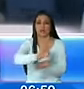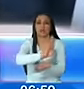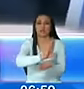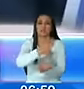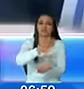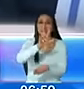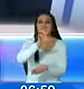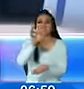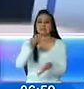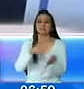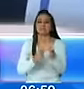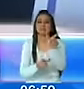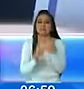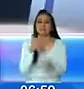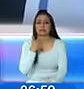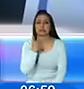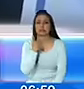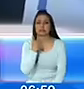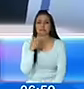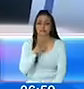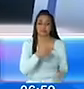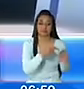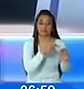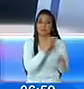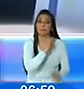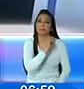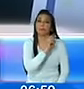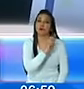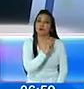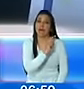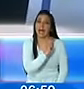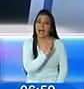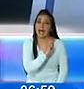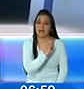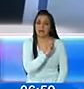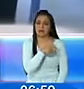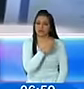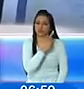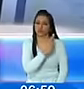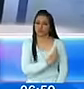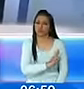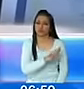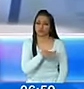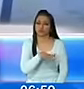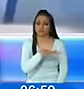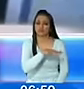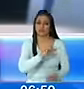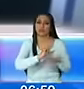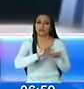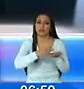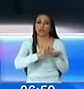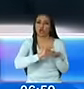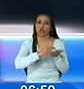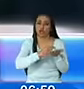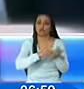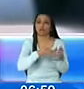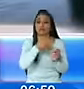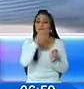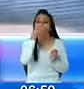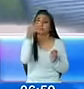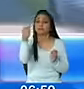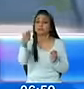personas. ¿Cuáles son esos barrios? Desde la Morán Valverde, donde está ubicado el Quicentro Sur, hasta el sur de